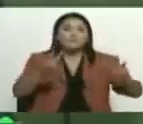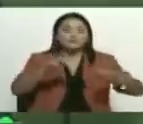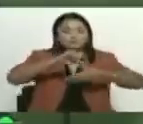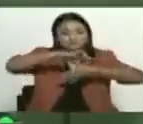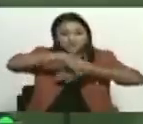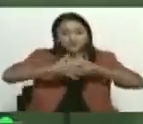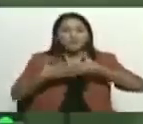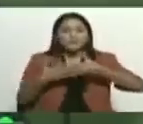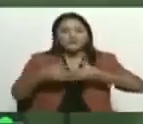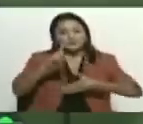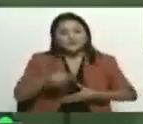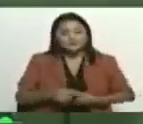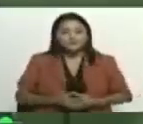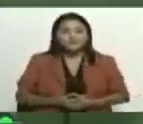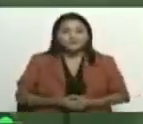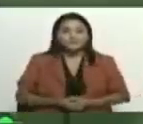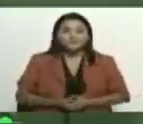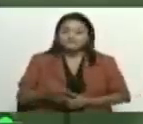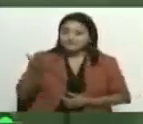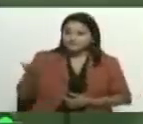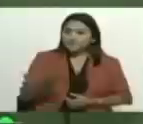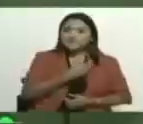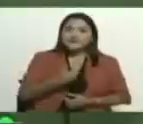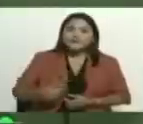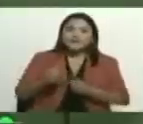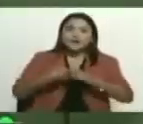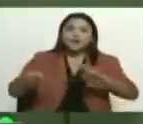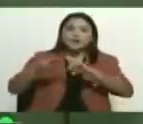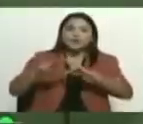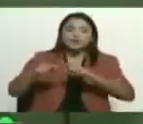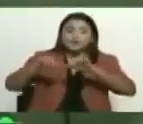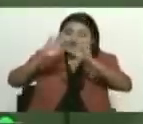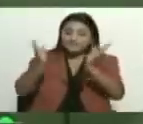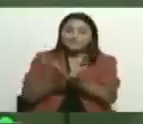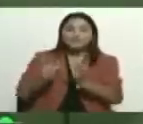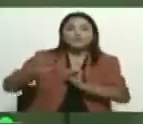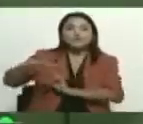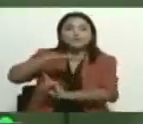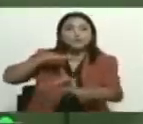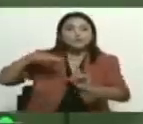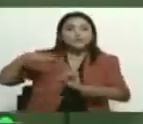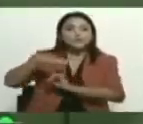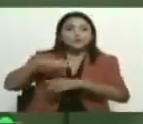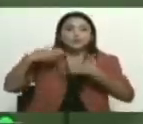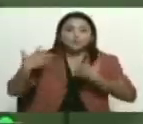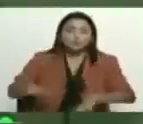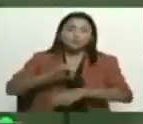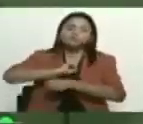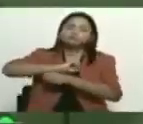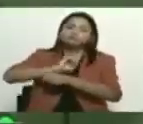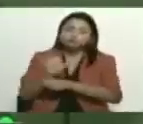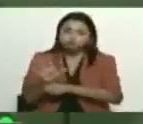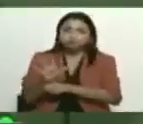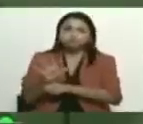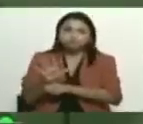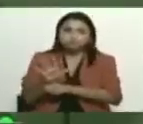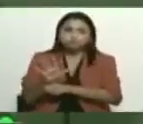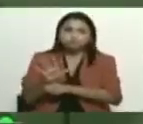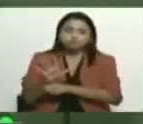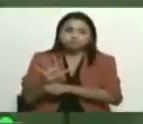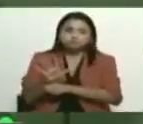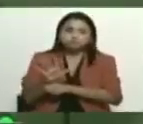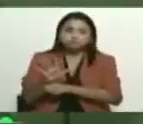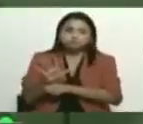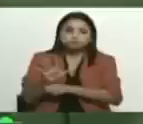regional. Señor presidente, el mundo enfrenta aún una gran pandemia. Los efectos perniciosos de